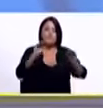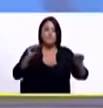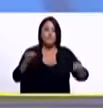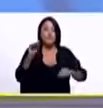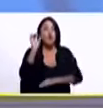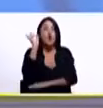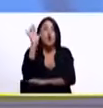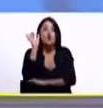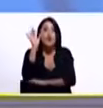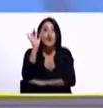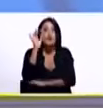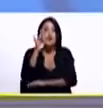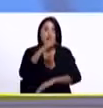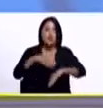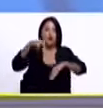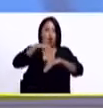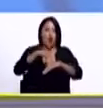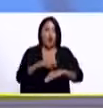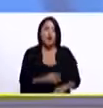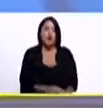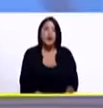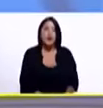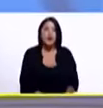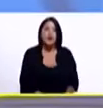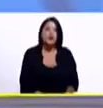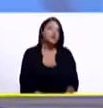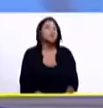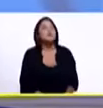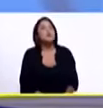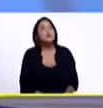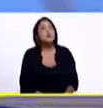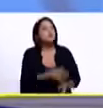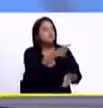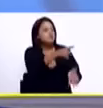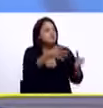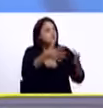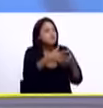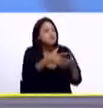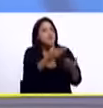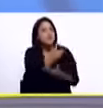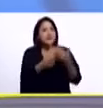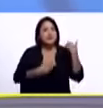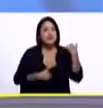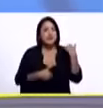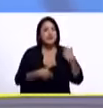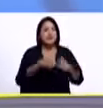el favor de la Comisión de Diálogo de Venezuela, presidida por